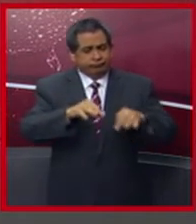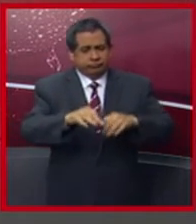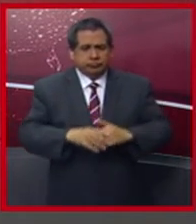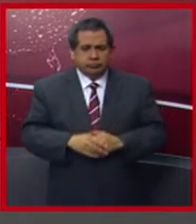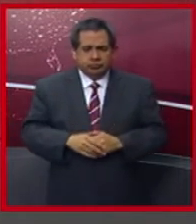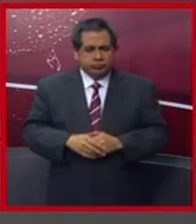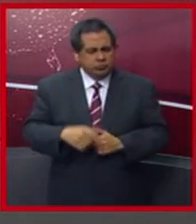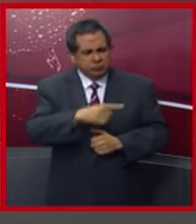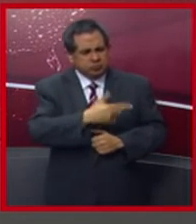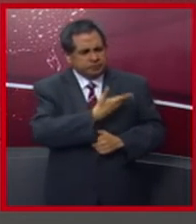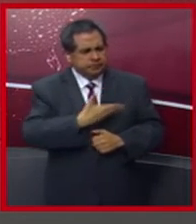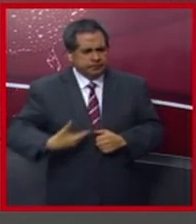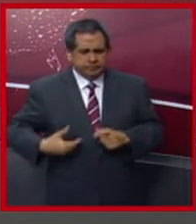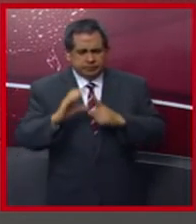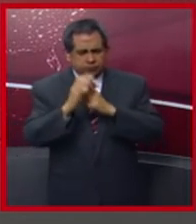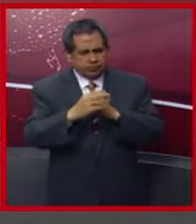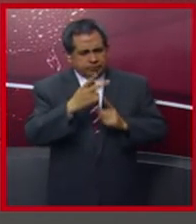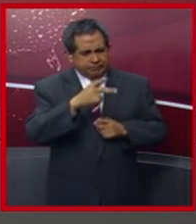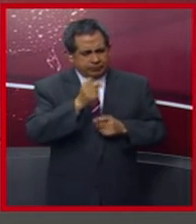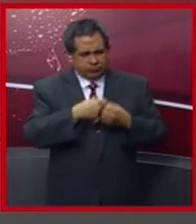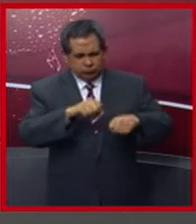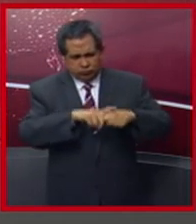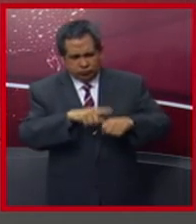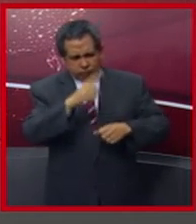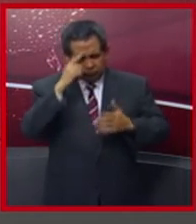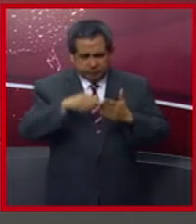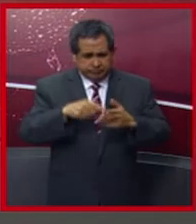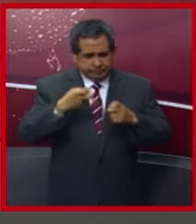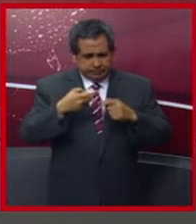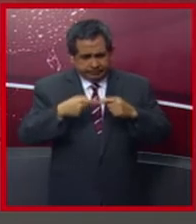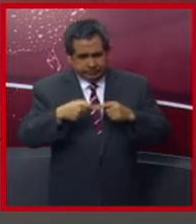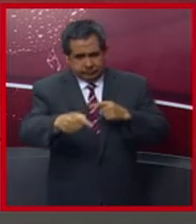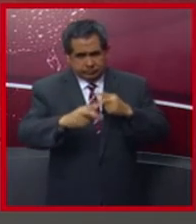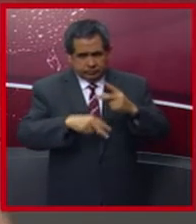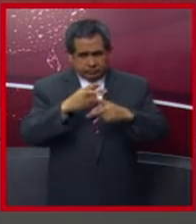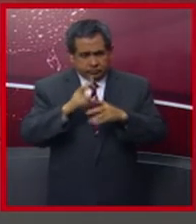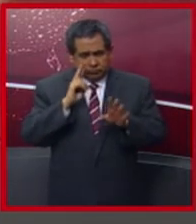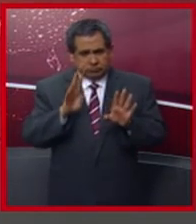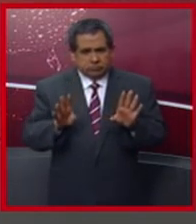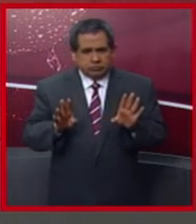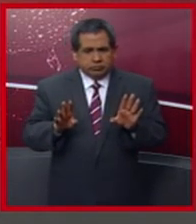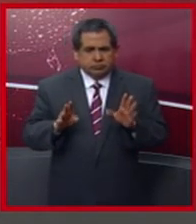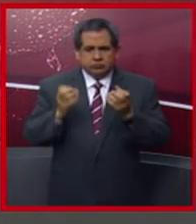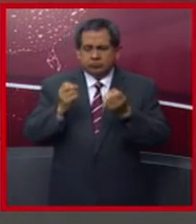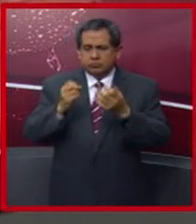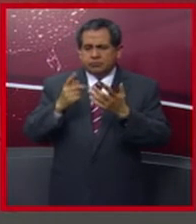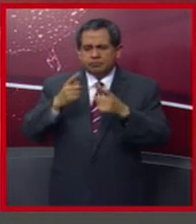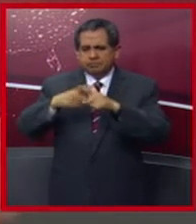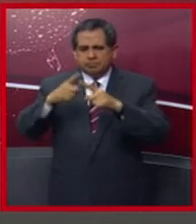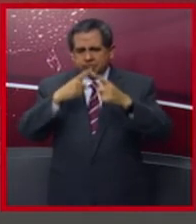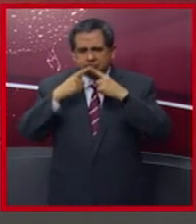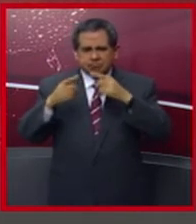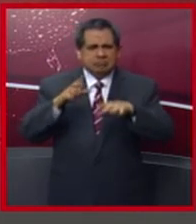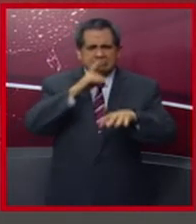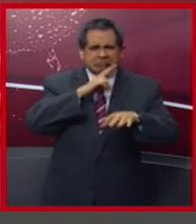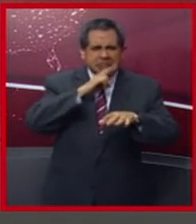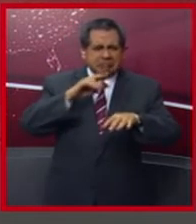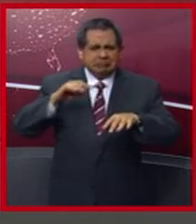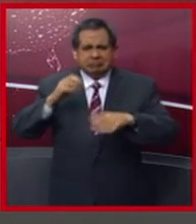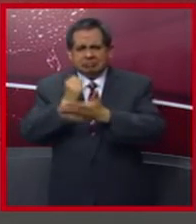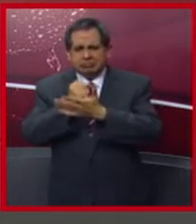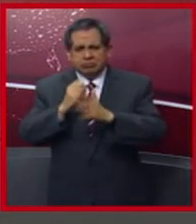como presidente de la Comisión de Trabajo y Previsión Social, ¿cree que en esta legislatura vayamos a ver esto? Digo, a muchos medios les corre la prisa, ya que los